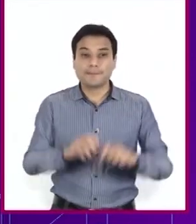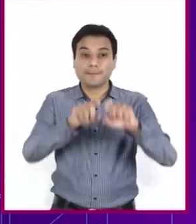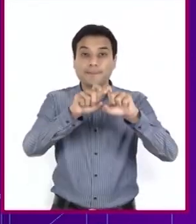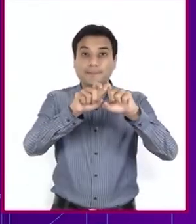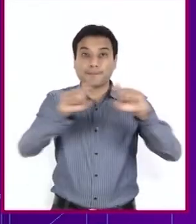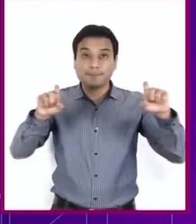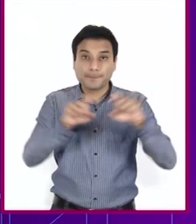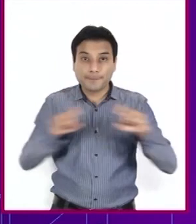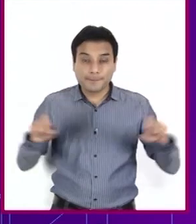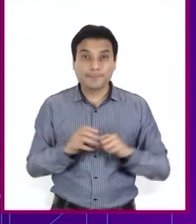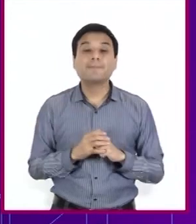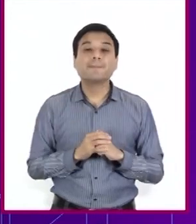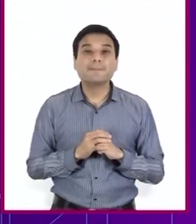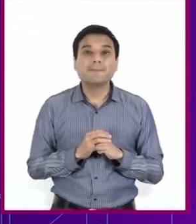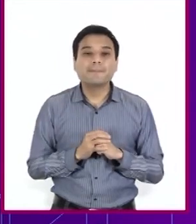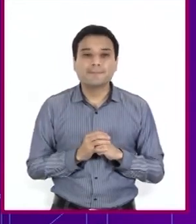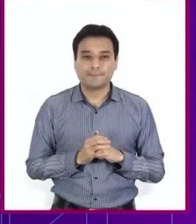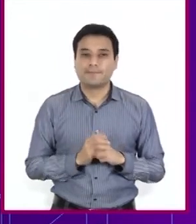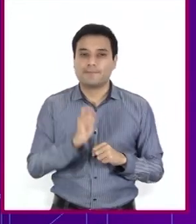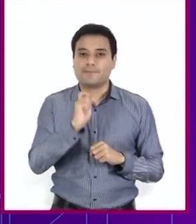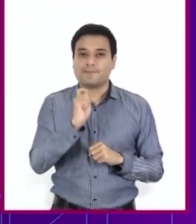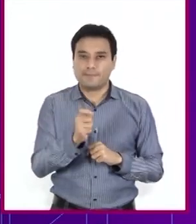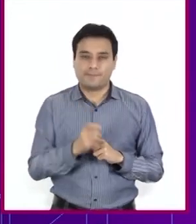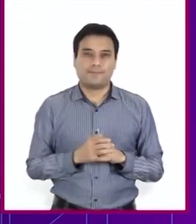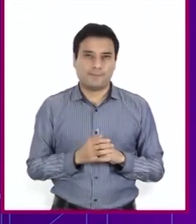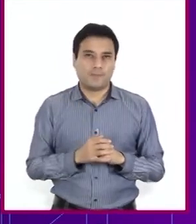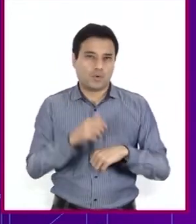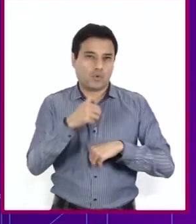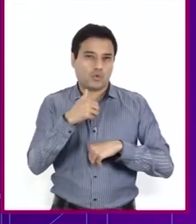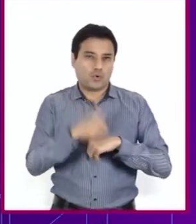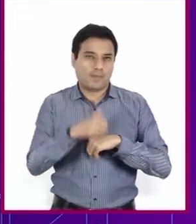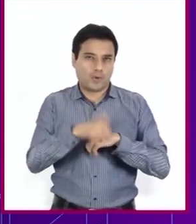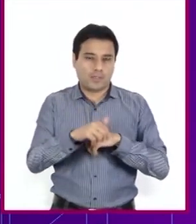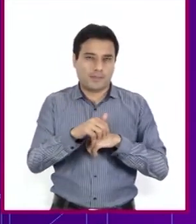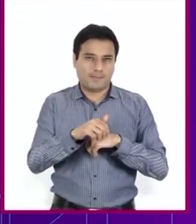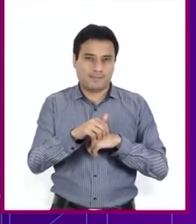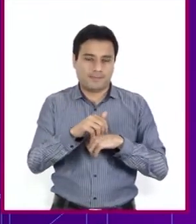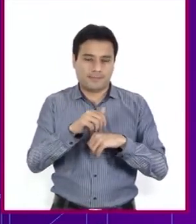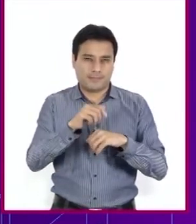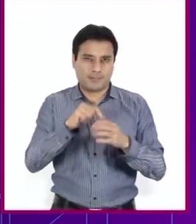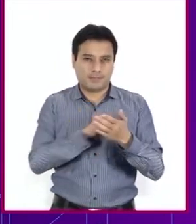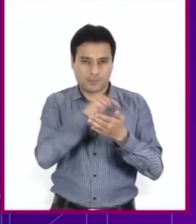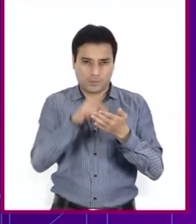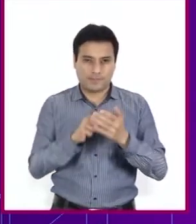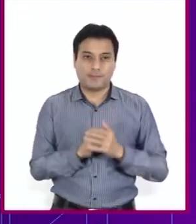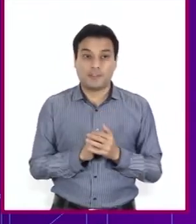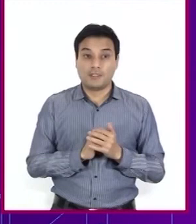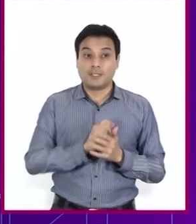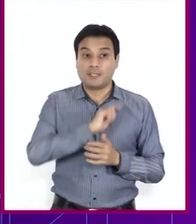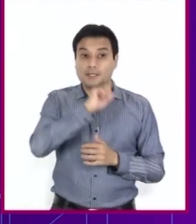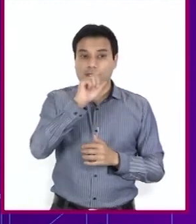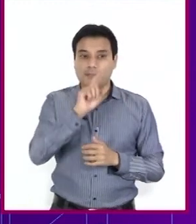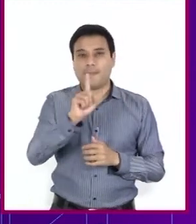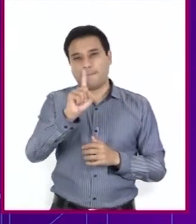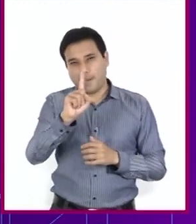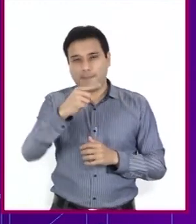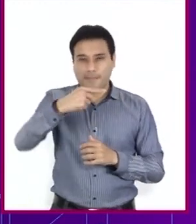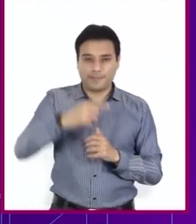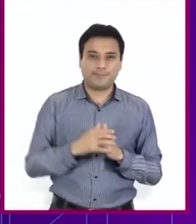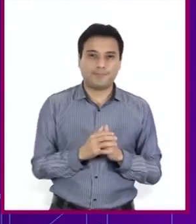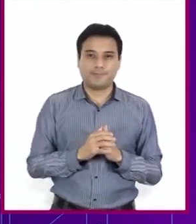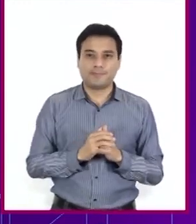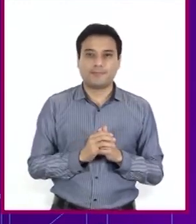de segmentos de cada tipo, mientras que el último renglón corresponde a la cantidad total